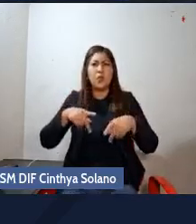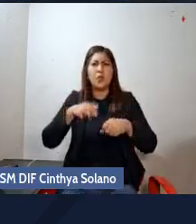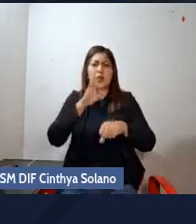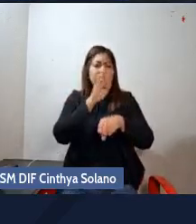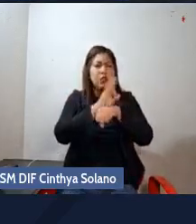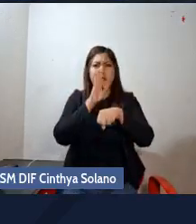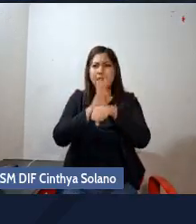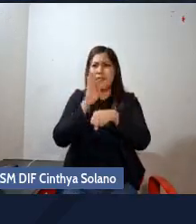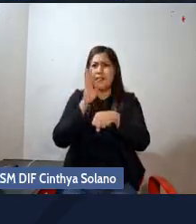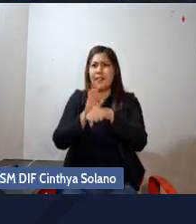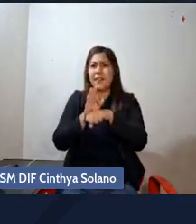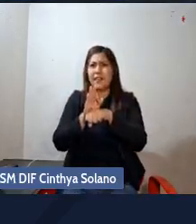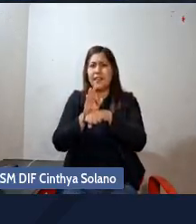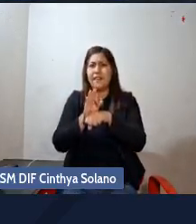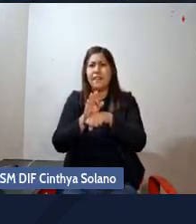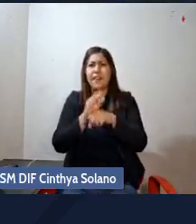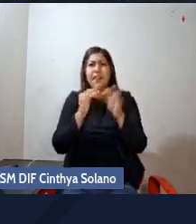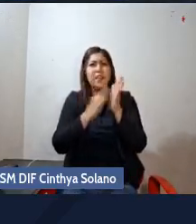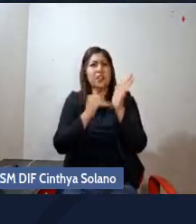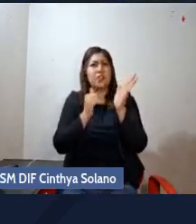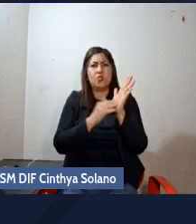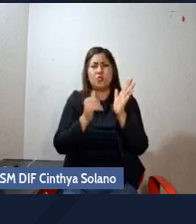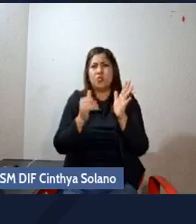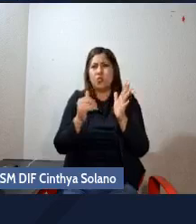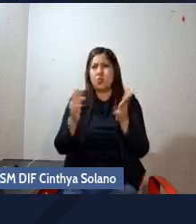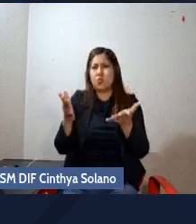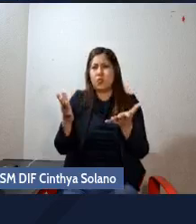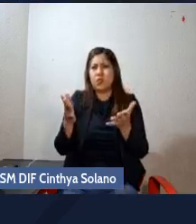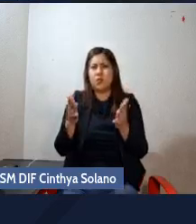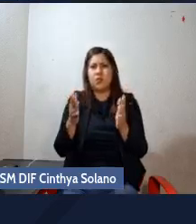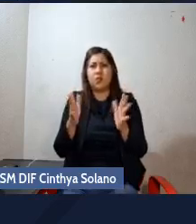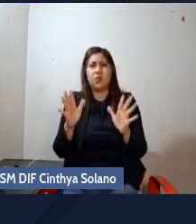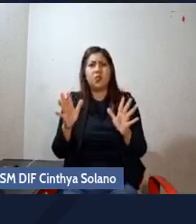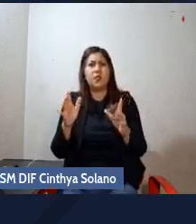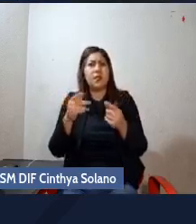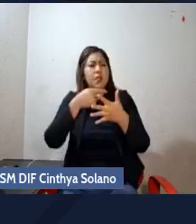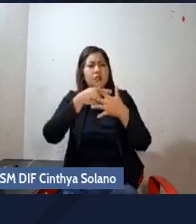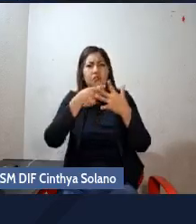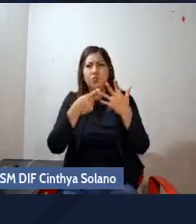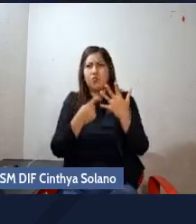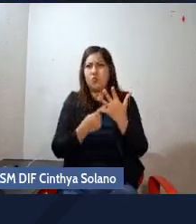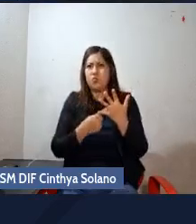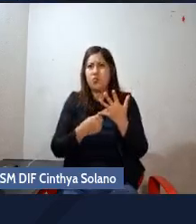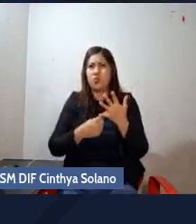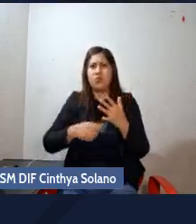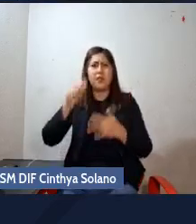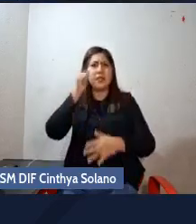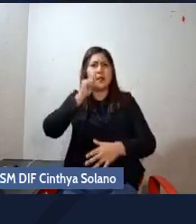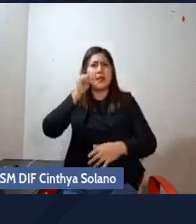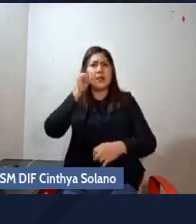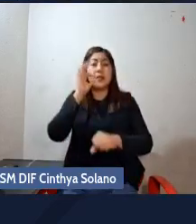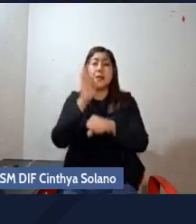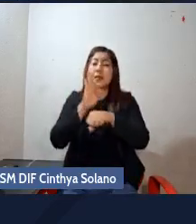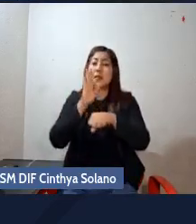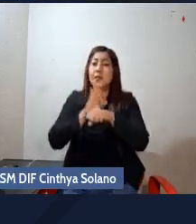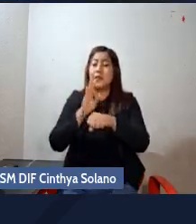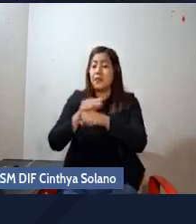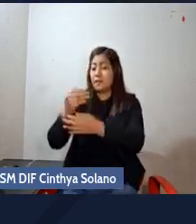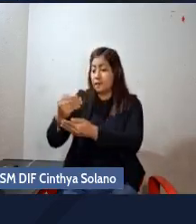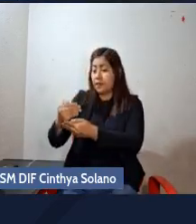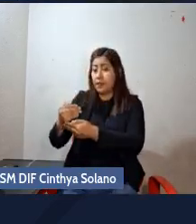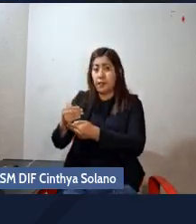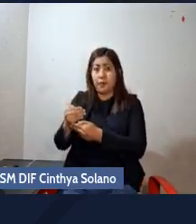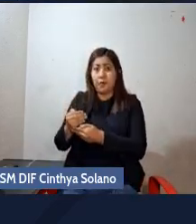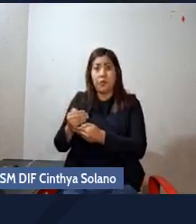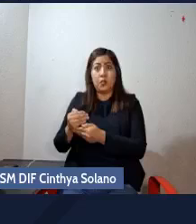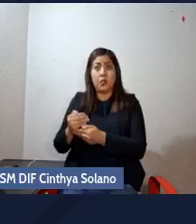de hacerlo y con muchísimo gusto lo hacemos. En ningún momento damos información, incluso, por ejemplo, si alguien